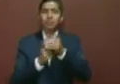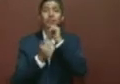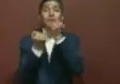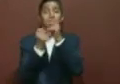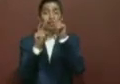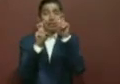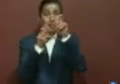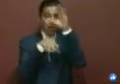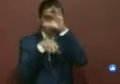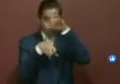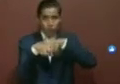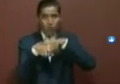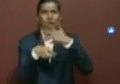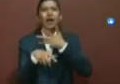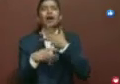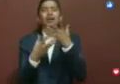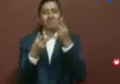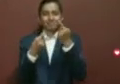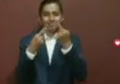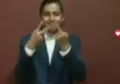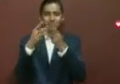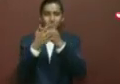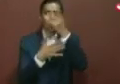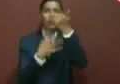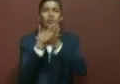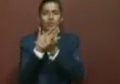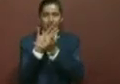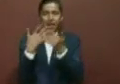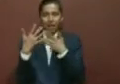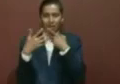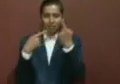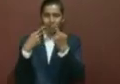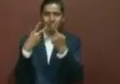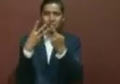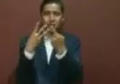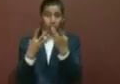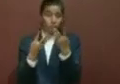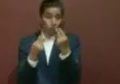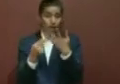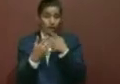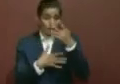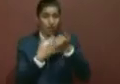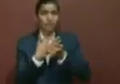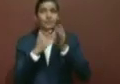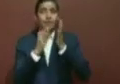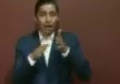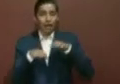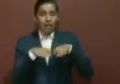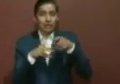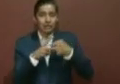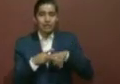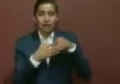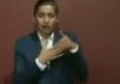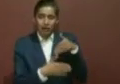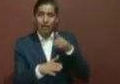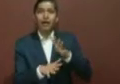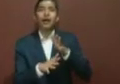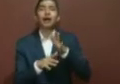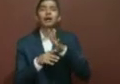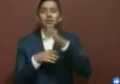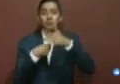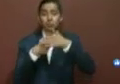cultural traemos varios proyectos, muchos de ellos ya en marcha y otros que están por